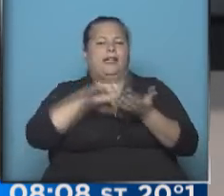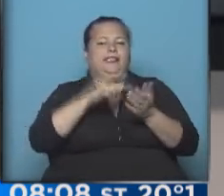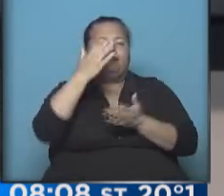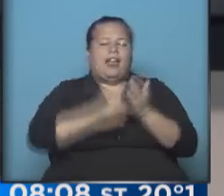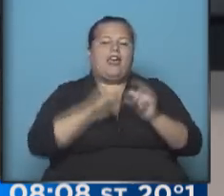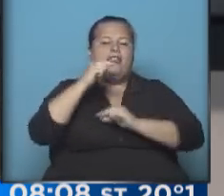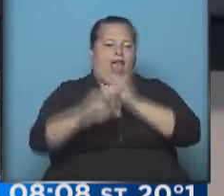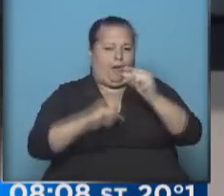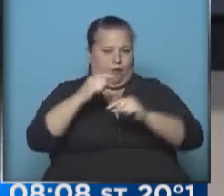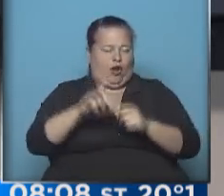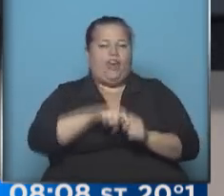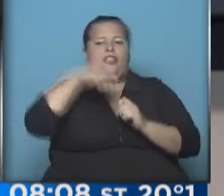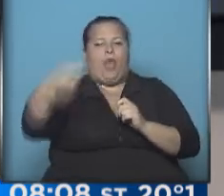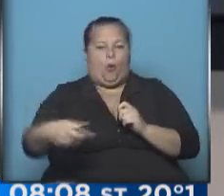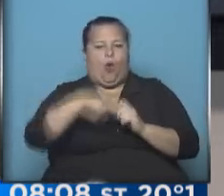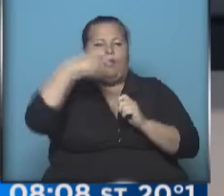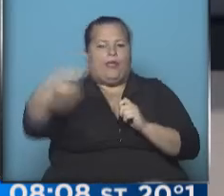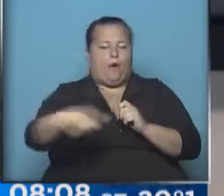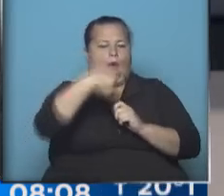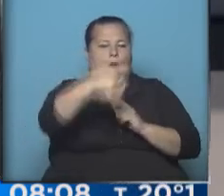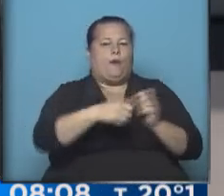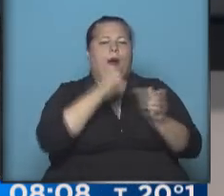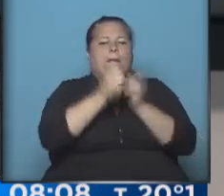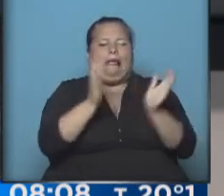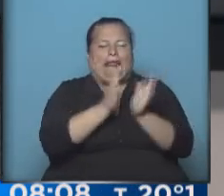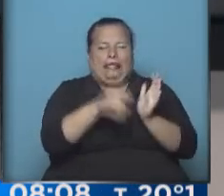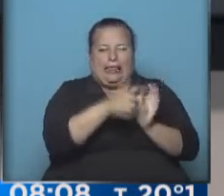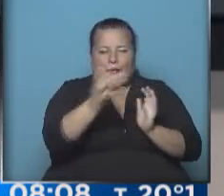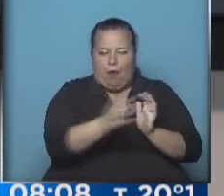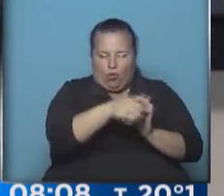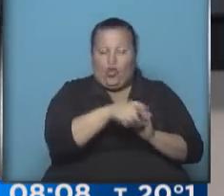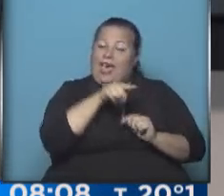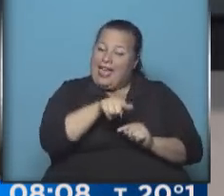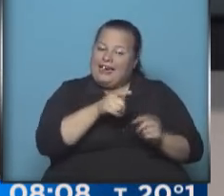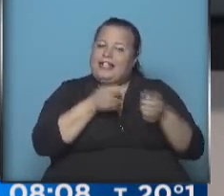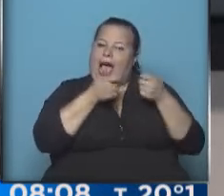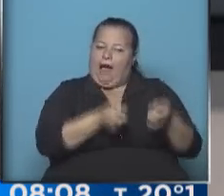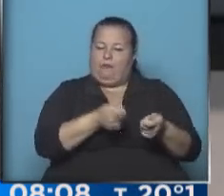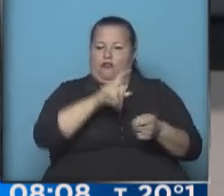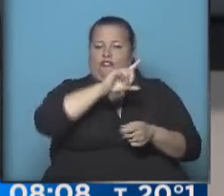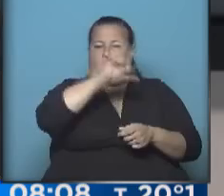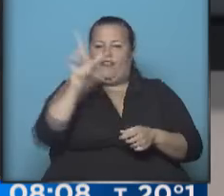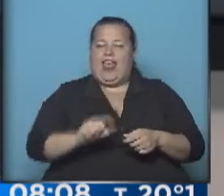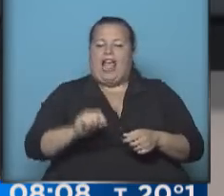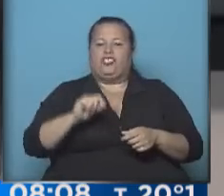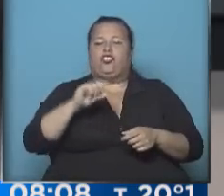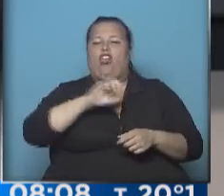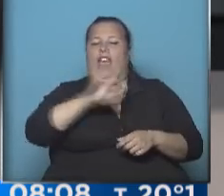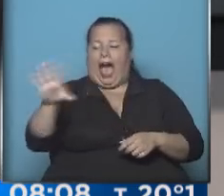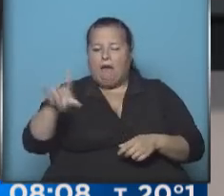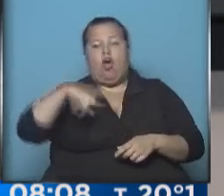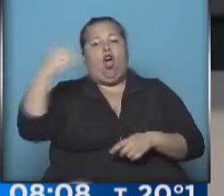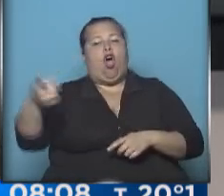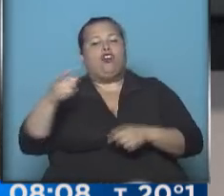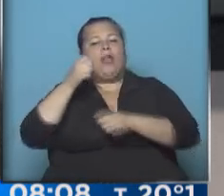segmentadas devolverle las retenciones a los pequeños productores recordemos que Esto es lo que acompañó federación agraria y no acompañaron las